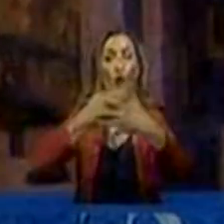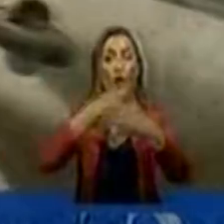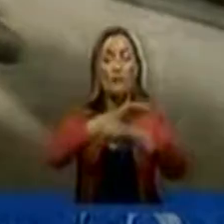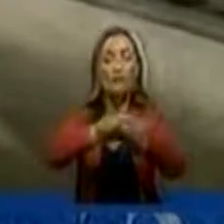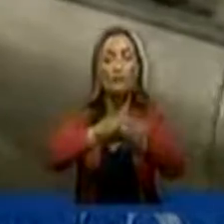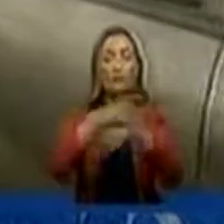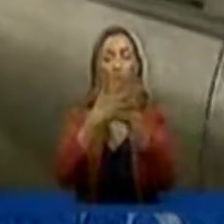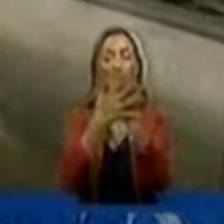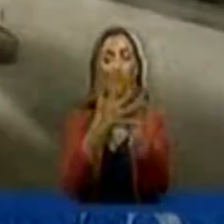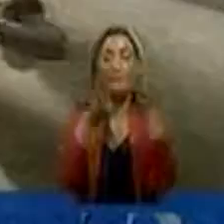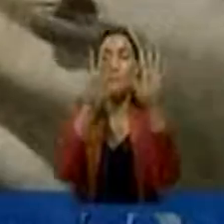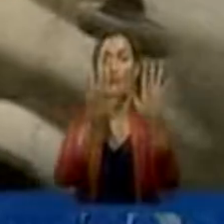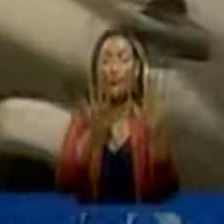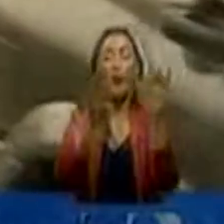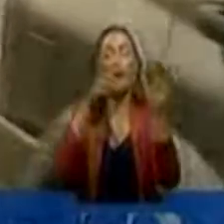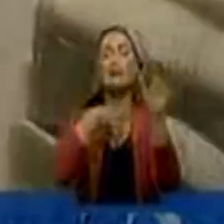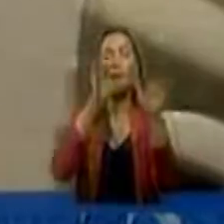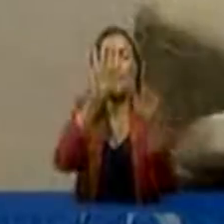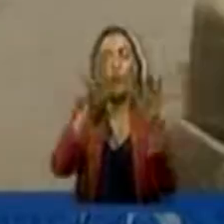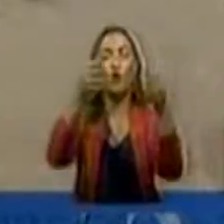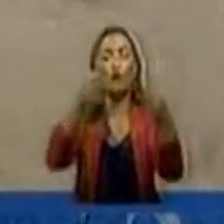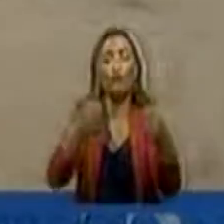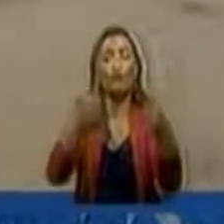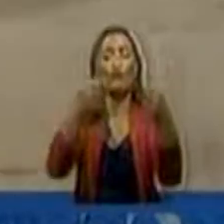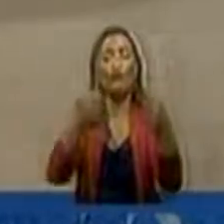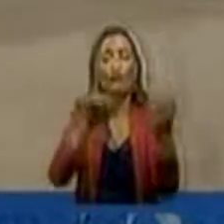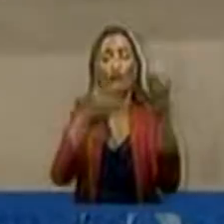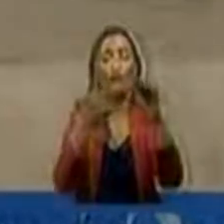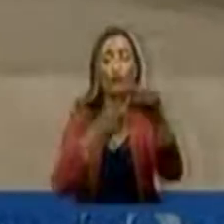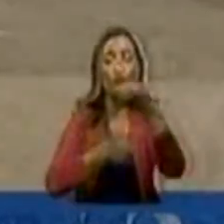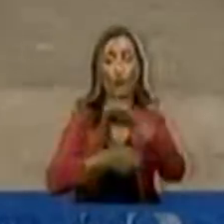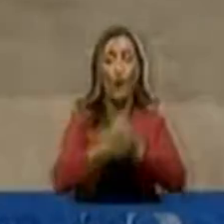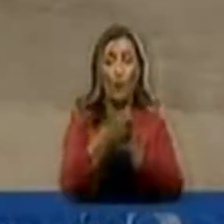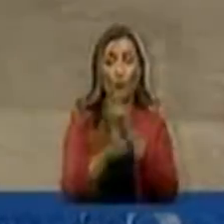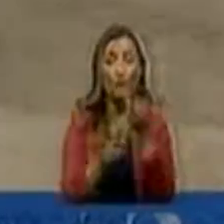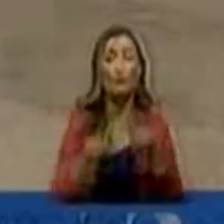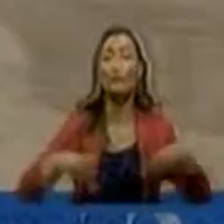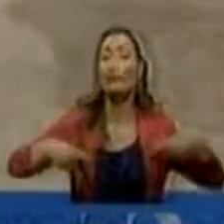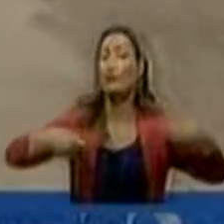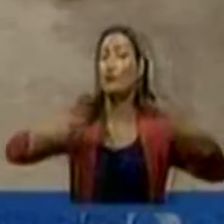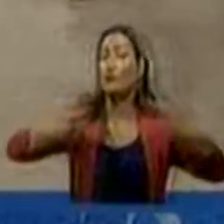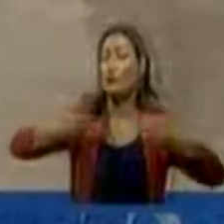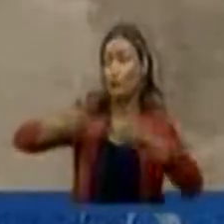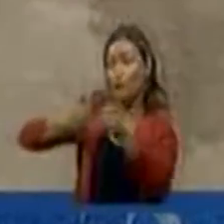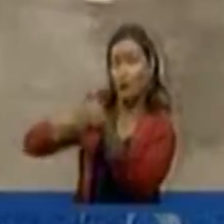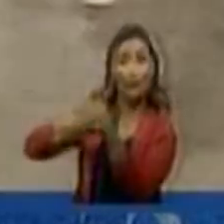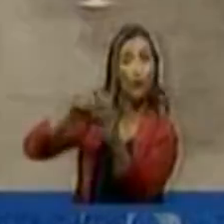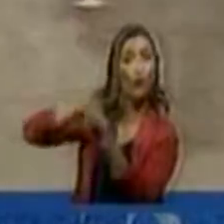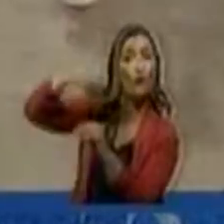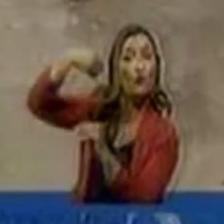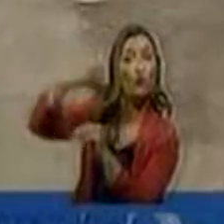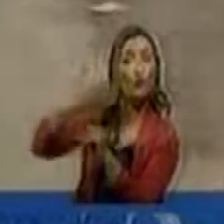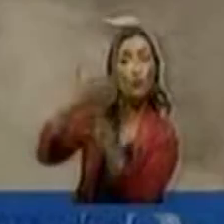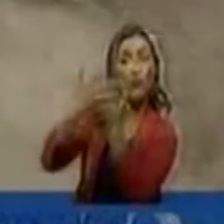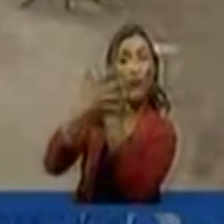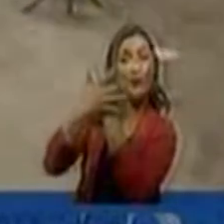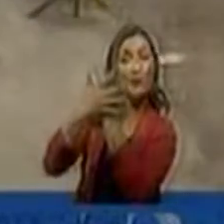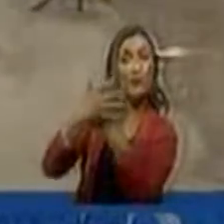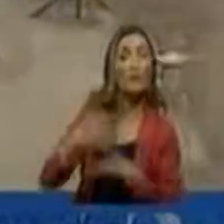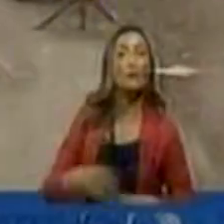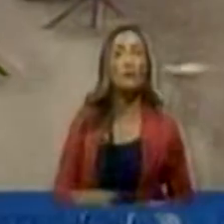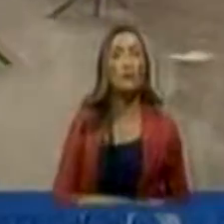presos asesinados. Habitantes de las ciudadelas, cooperativas que están apostadas en la parte externa de la penitenciaría